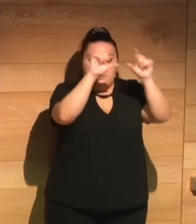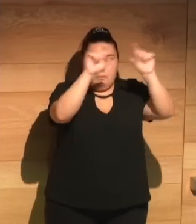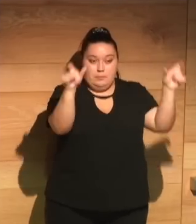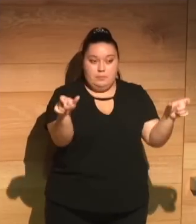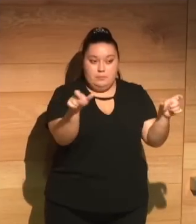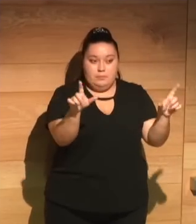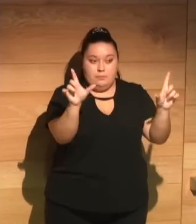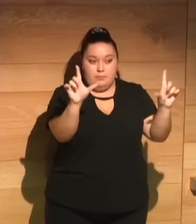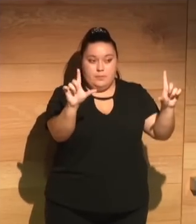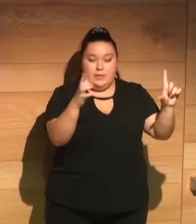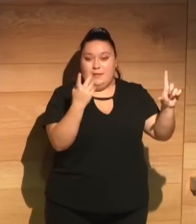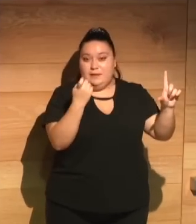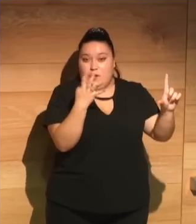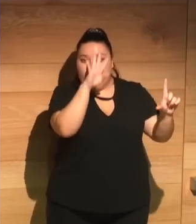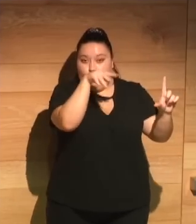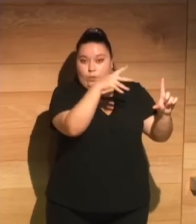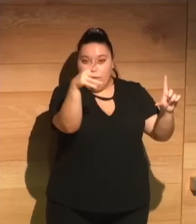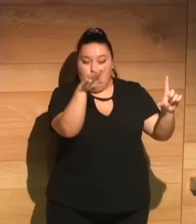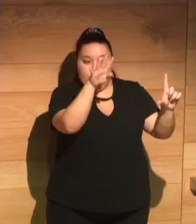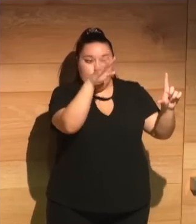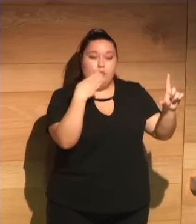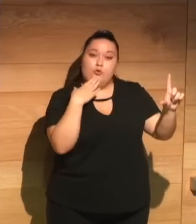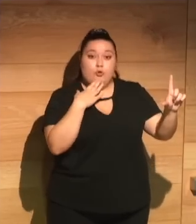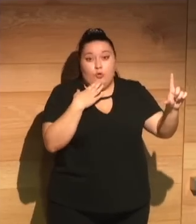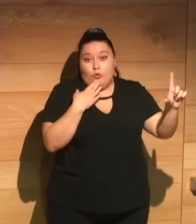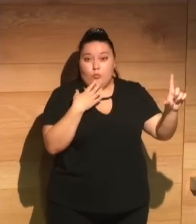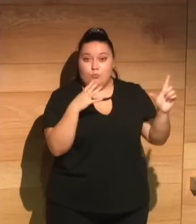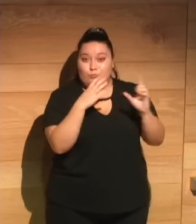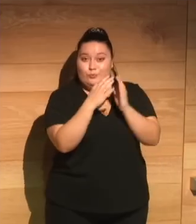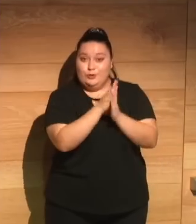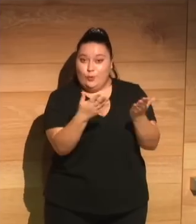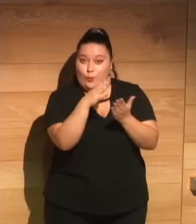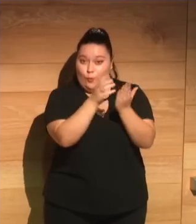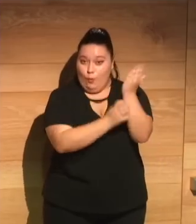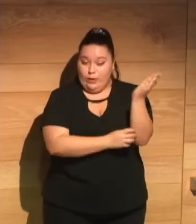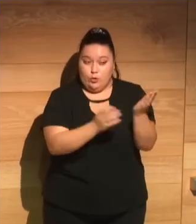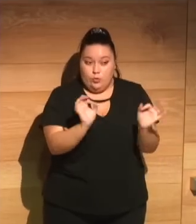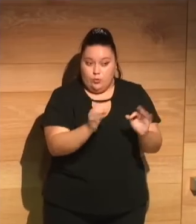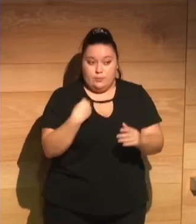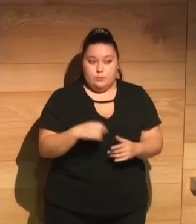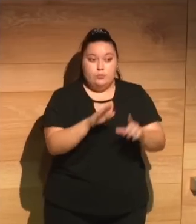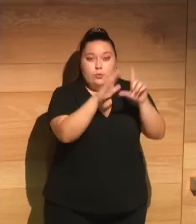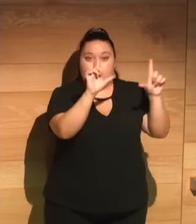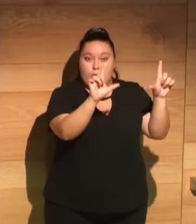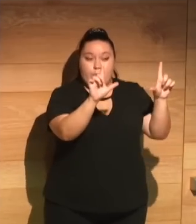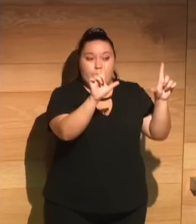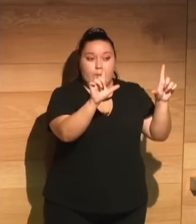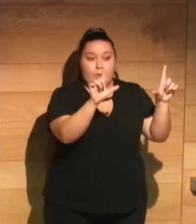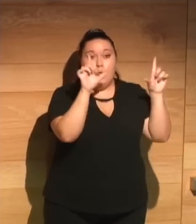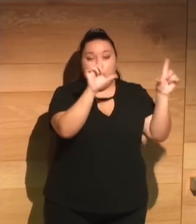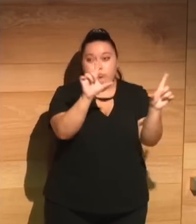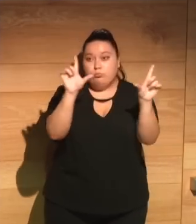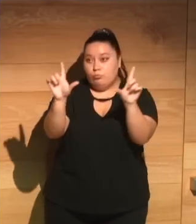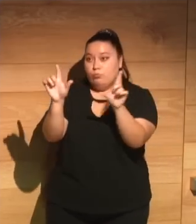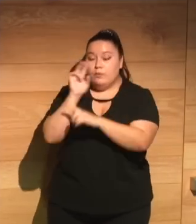para dividir eso en cuadrículas. Haces una cuadrícula como un cuaderno. Eso es. Eso te permite ir representando cuadro a cuadro aquello que